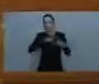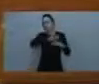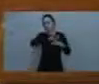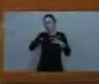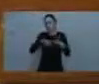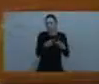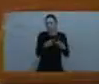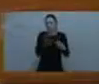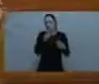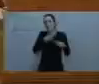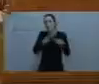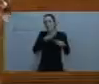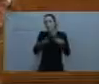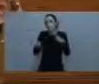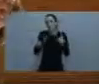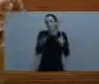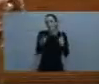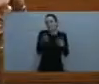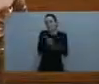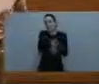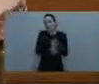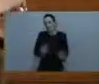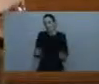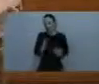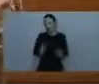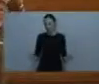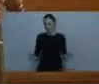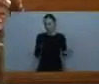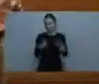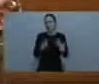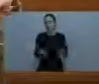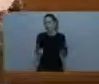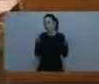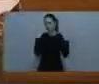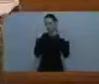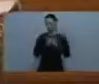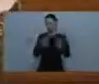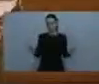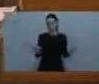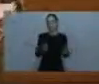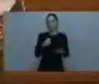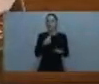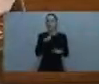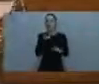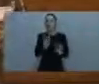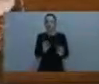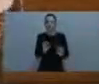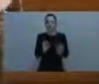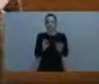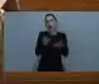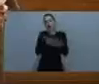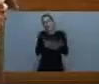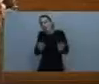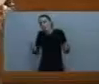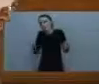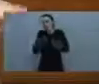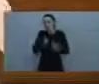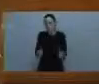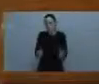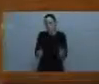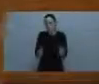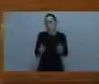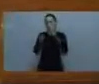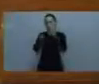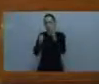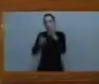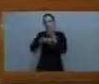fin, salidas de tono. Voy a quedarme en ese calificativo. Salidas de tono que usted realizó en la sesión de